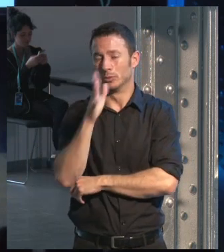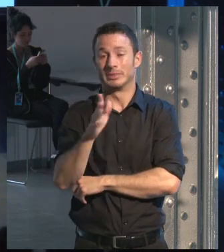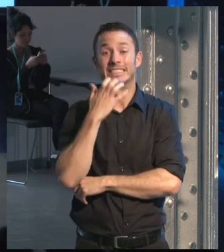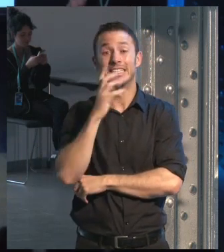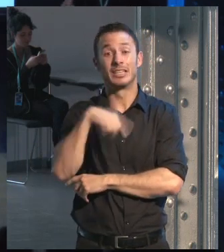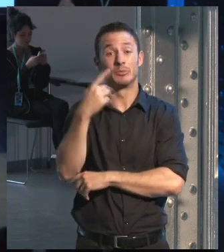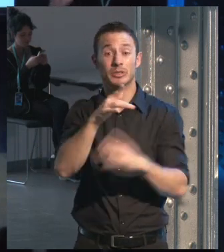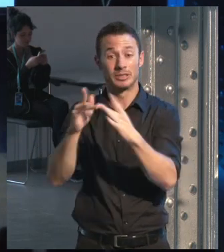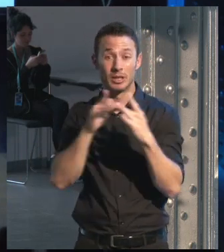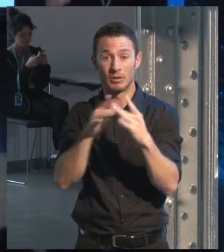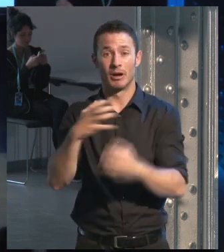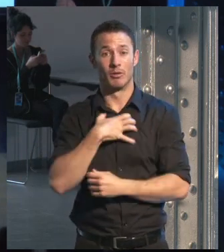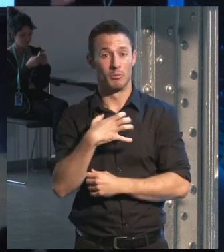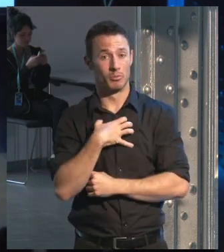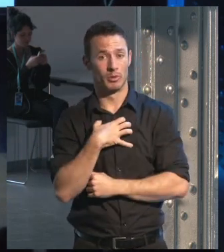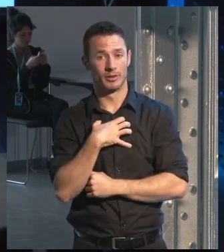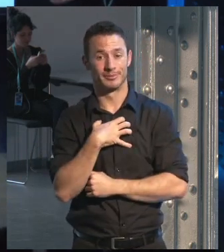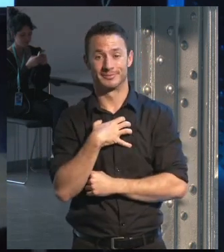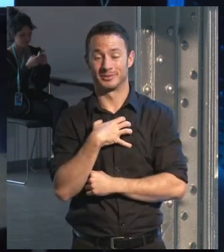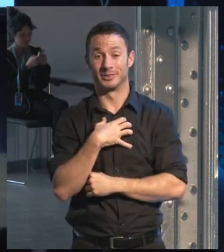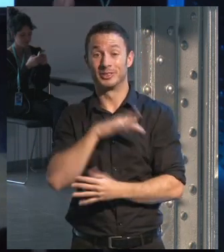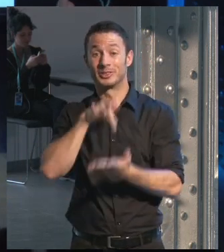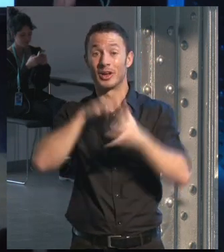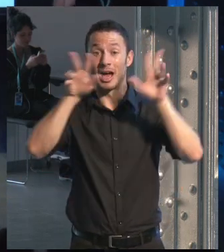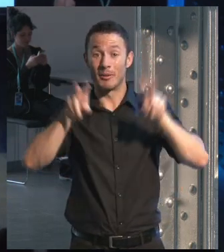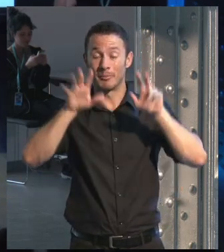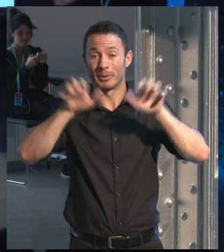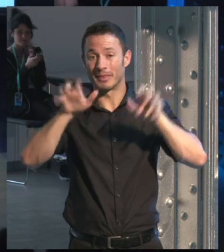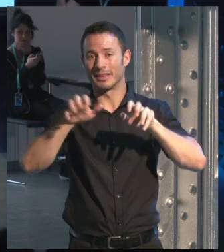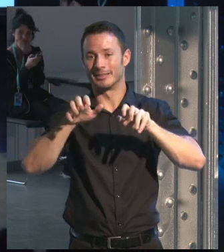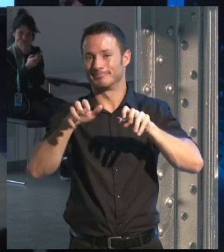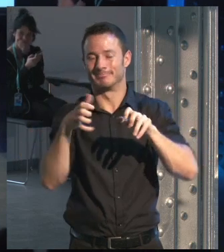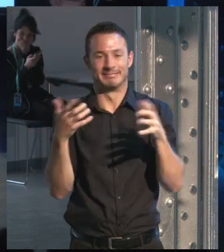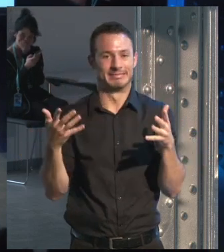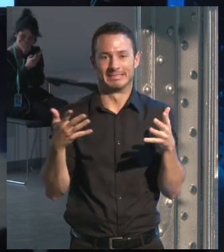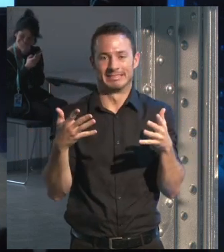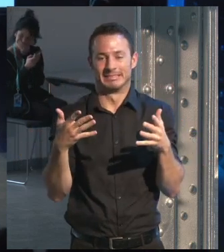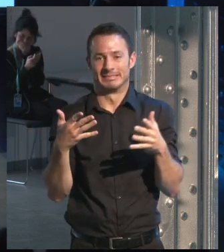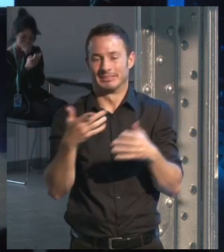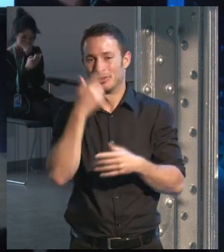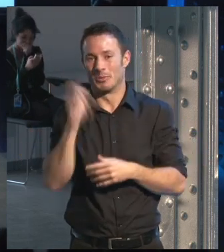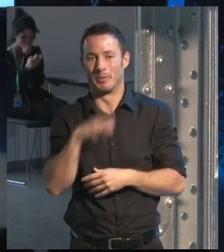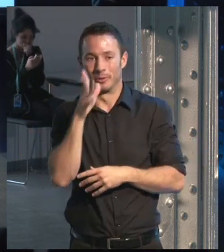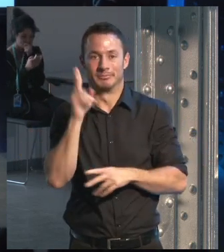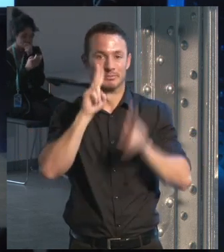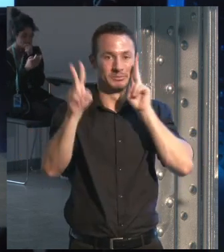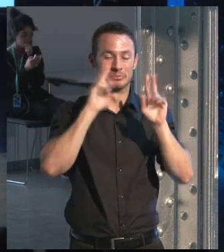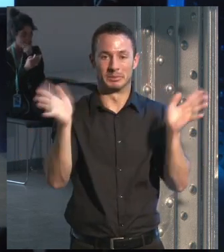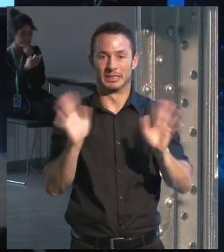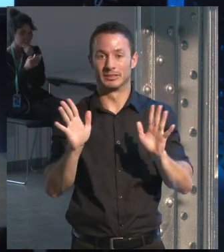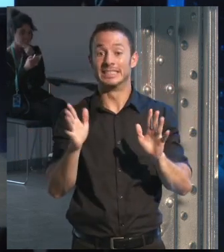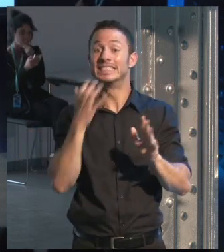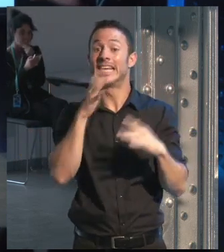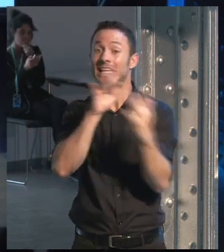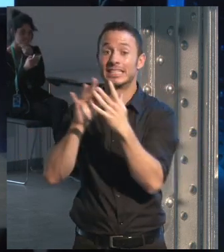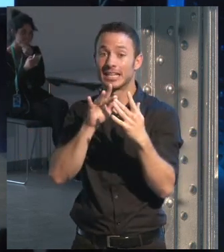entorno, lo que hemos dicho antes del aprendizaje, pues se me queda un poco en medio otra vez, ¿no? Porque solo estoy mirando. Entonces, la interactividad aumenta muchísimo